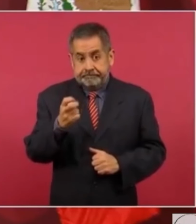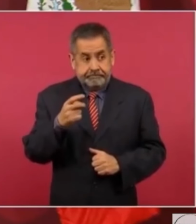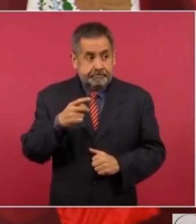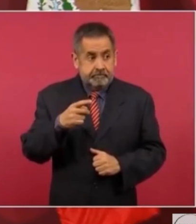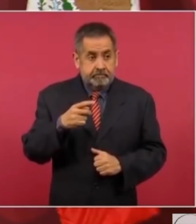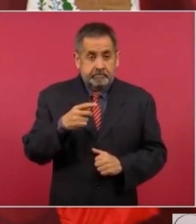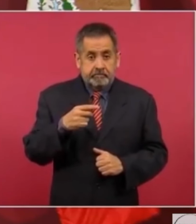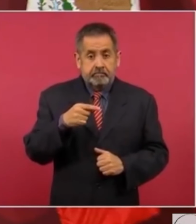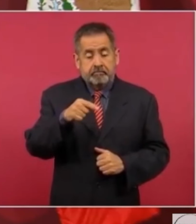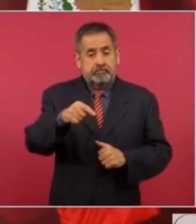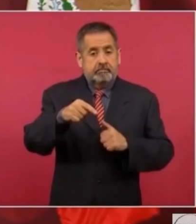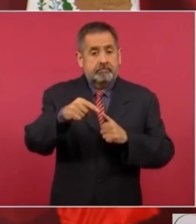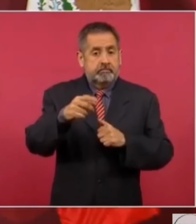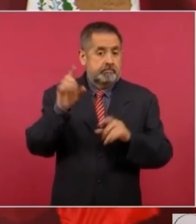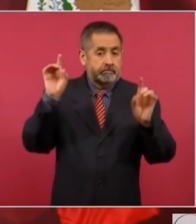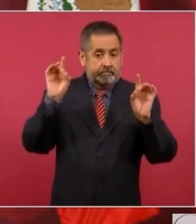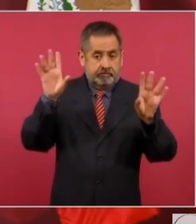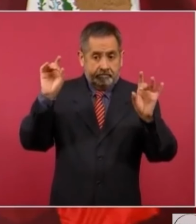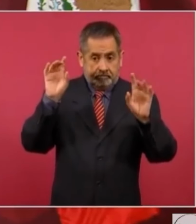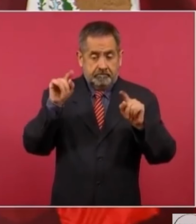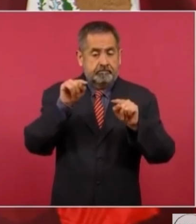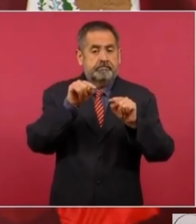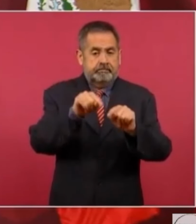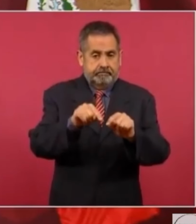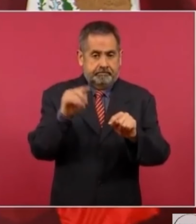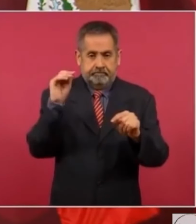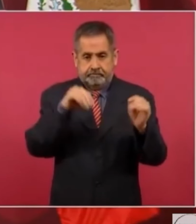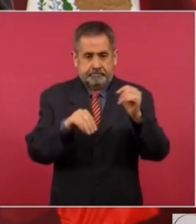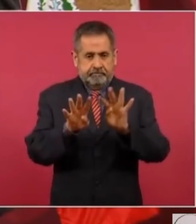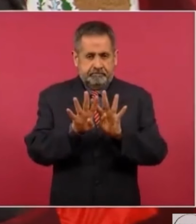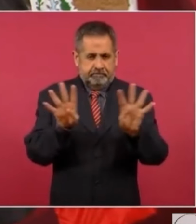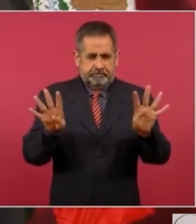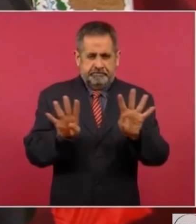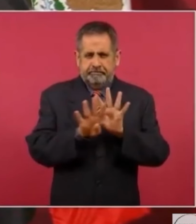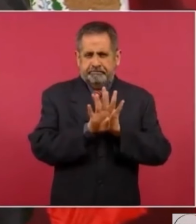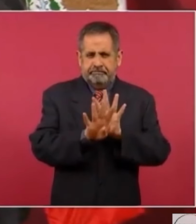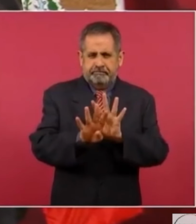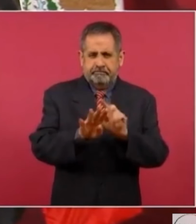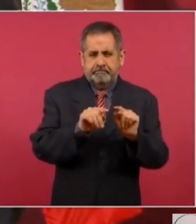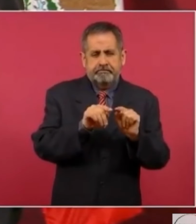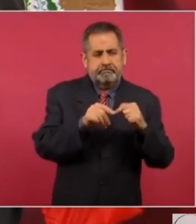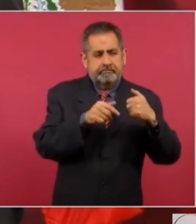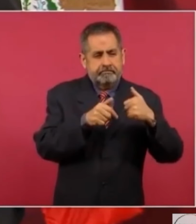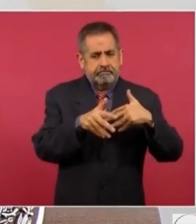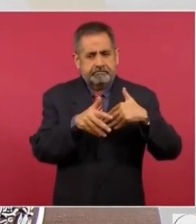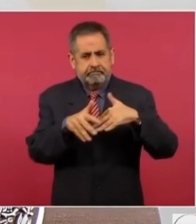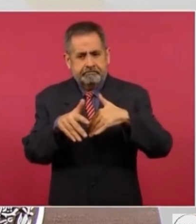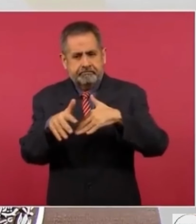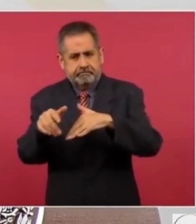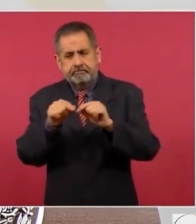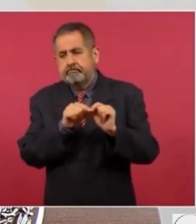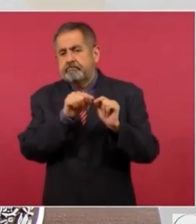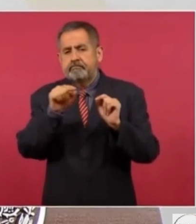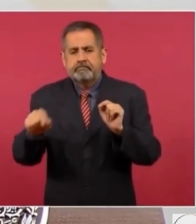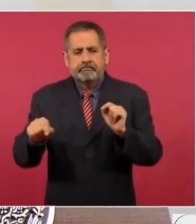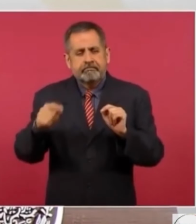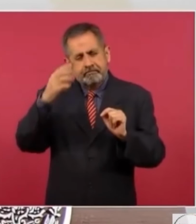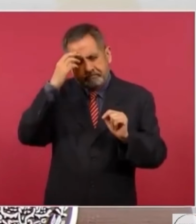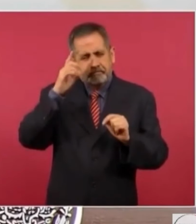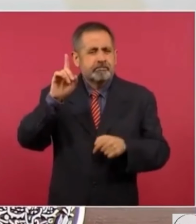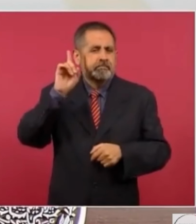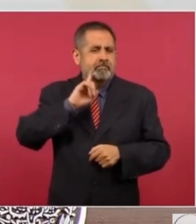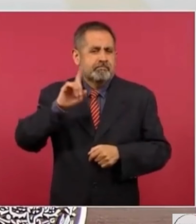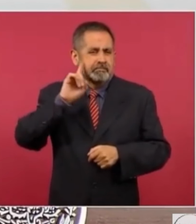del Ángel hacia la Diana y luego de la Diana